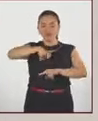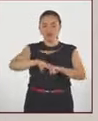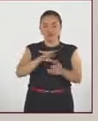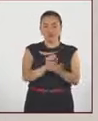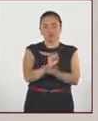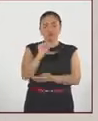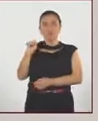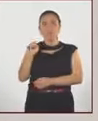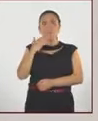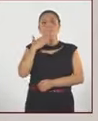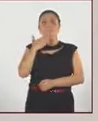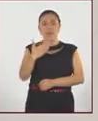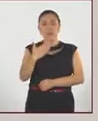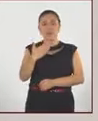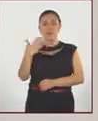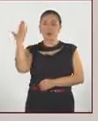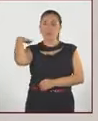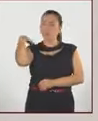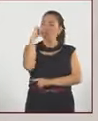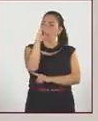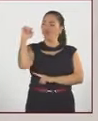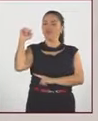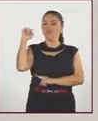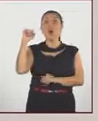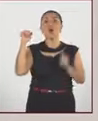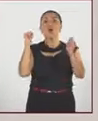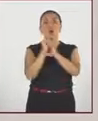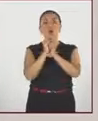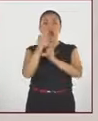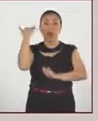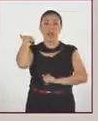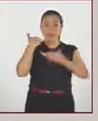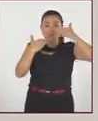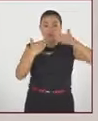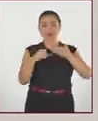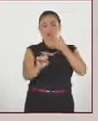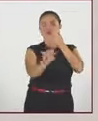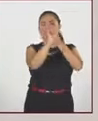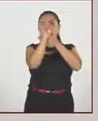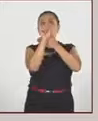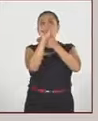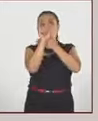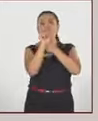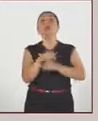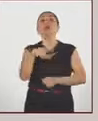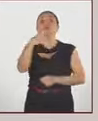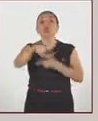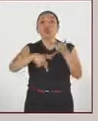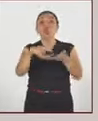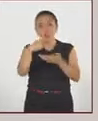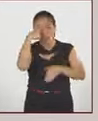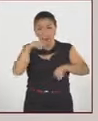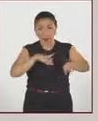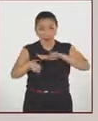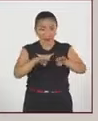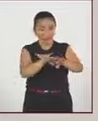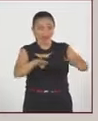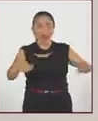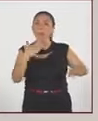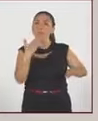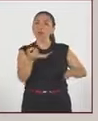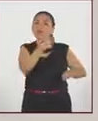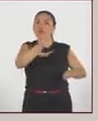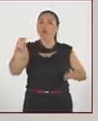asiento y estar recargados sobre el respaldo, ¿no? Tener organizado nuestro lugar de trabajo siempre es importante para